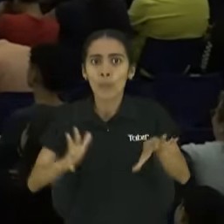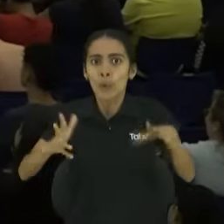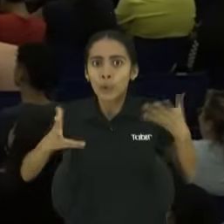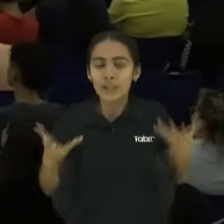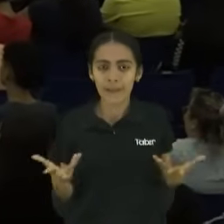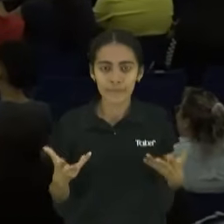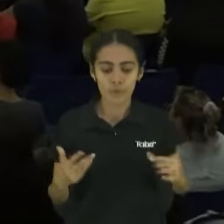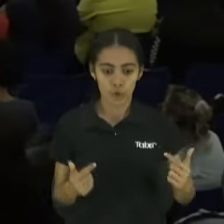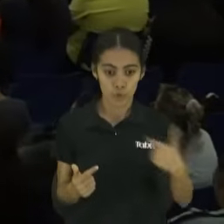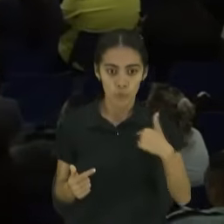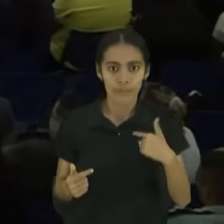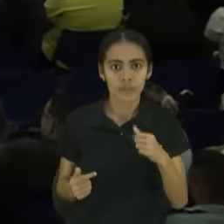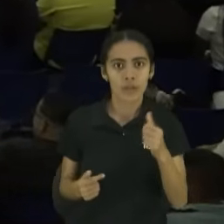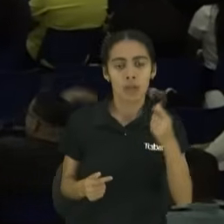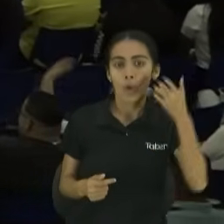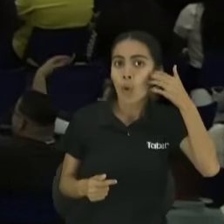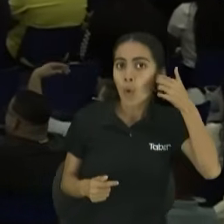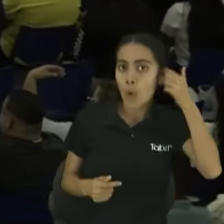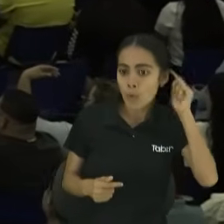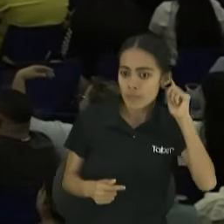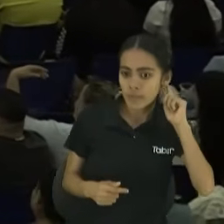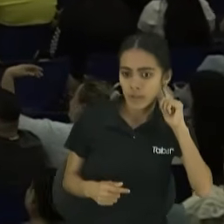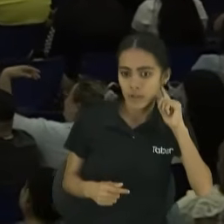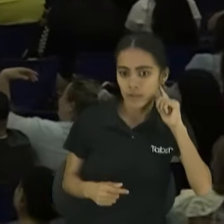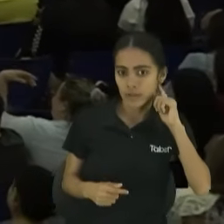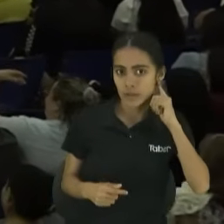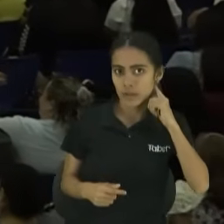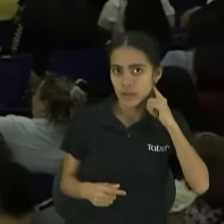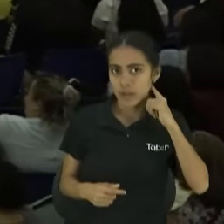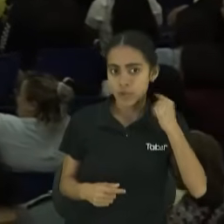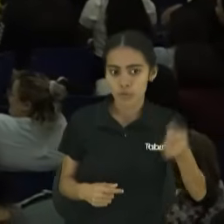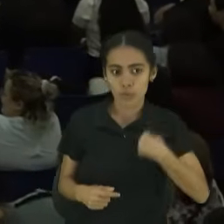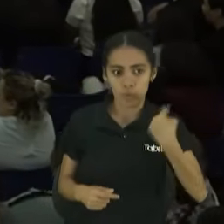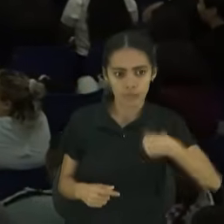de hombre, si se levanta al baño y si se levanta a su compadre,